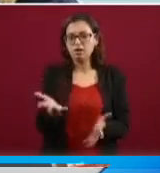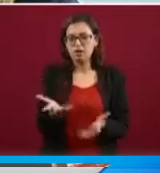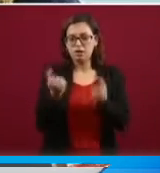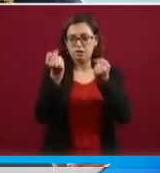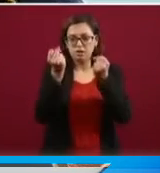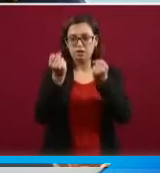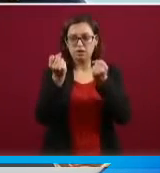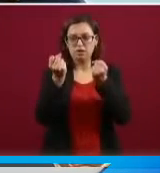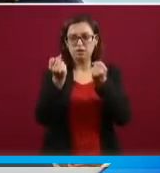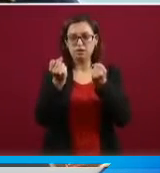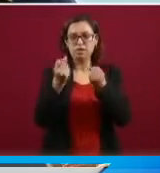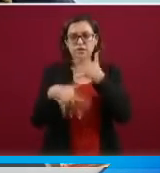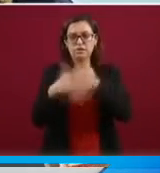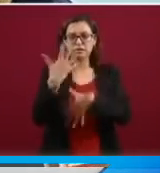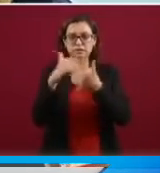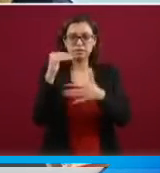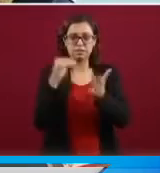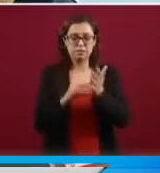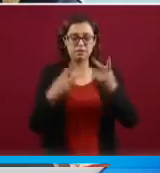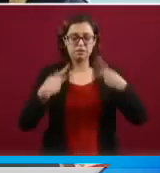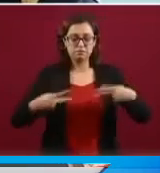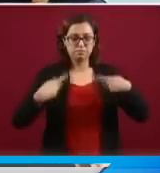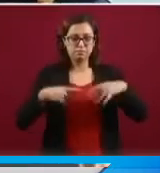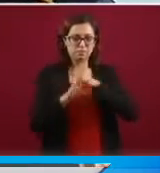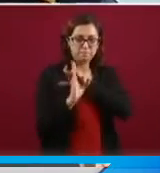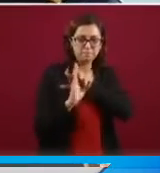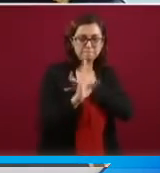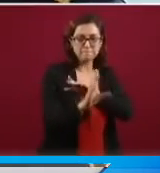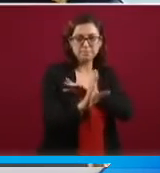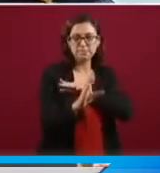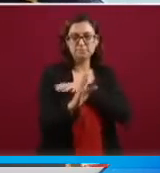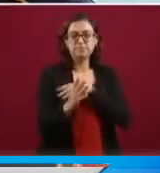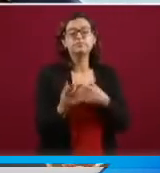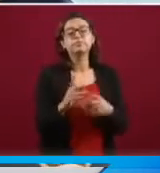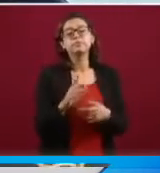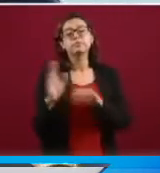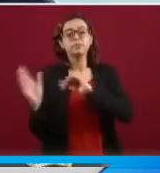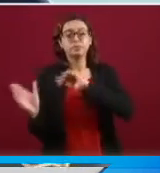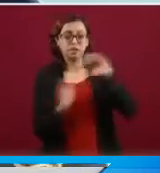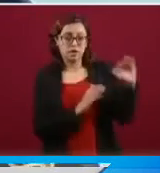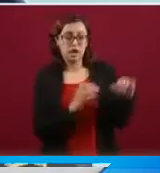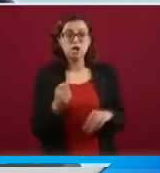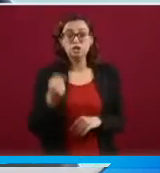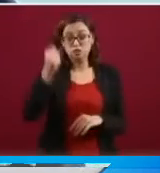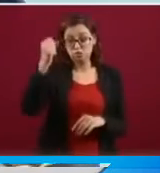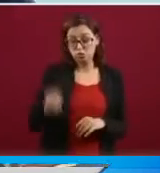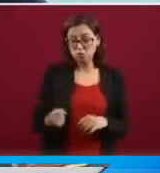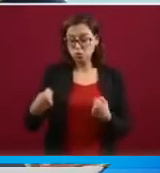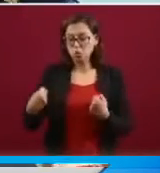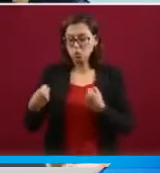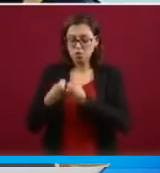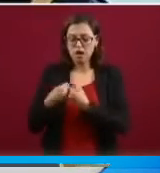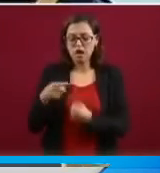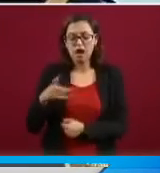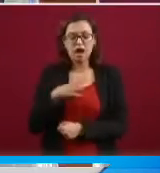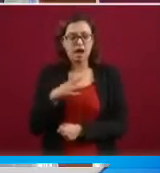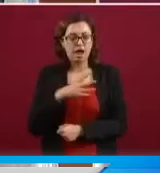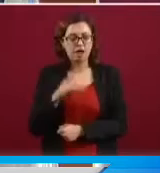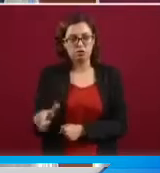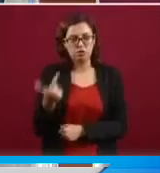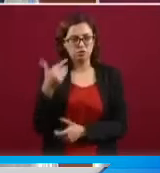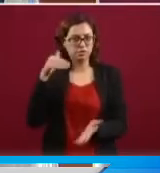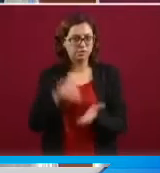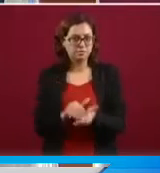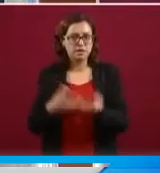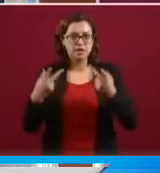Sandoval, destaca que se han detectado más de 5.000 tomas en instalaciones y ductos de petróleos mexicanos y el robo de más de 136.000 barriles